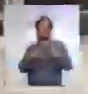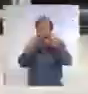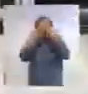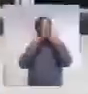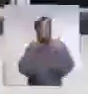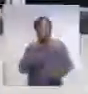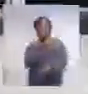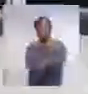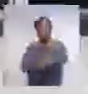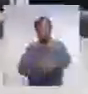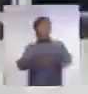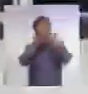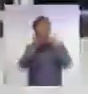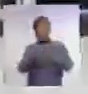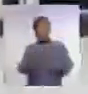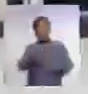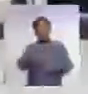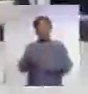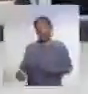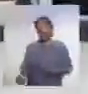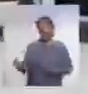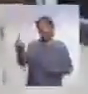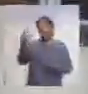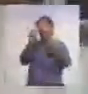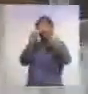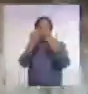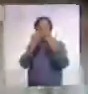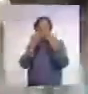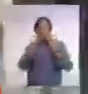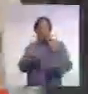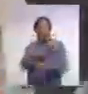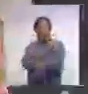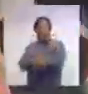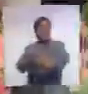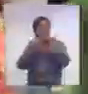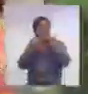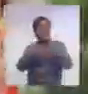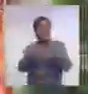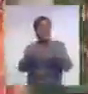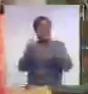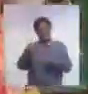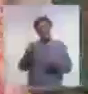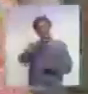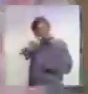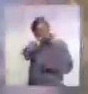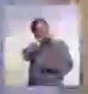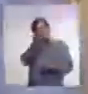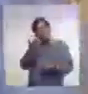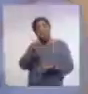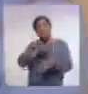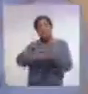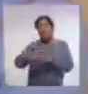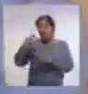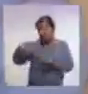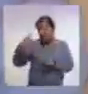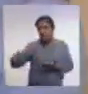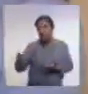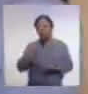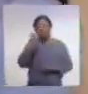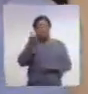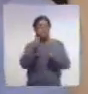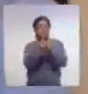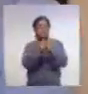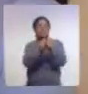tienen una familia, que no están creciendo en una familia. Cosa que nos preocupa porque es su derecho humano a vivir en una familia. Sabemos que estas separaciones a